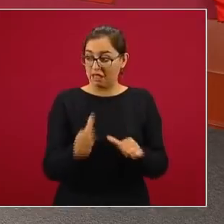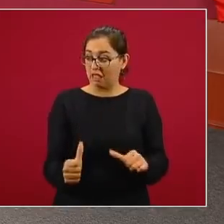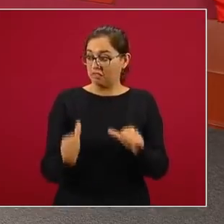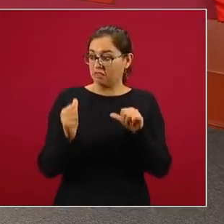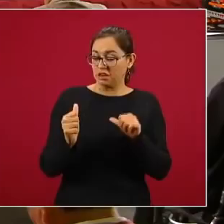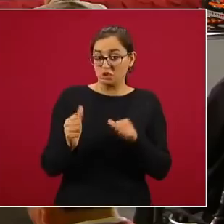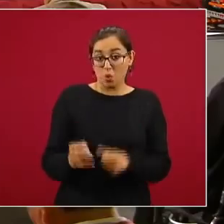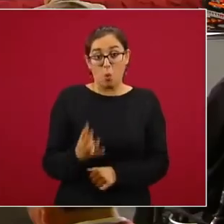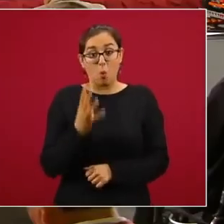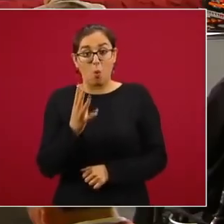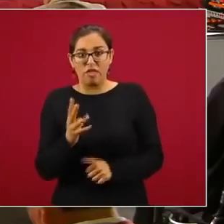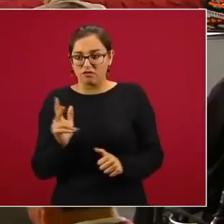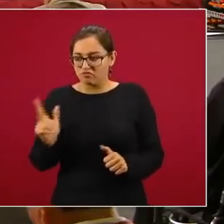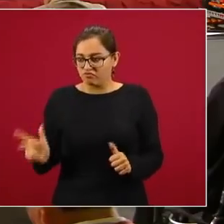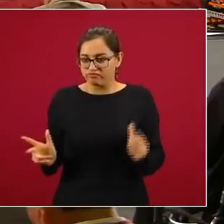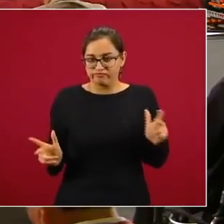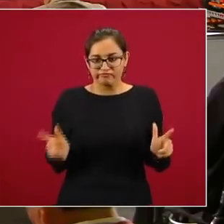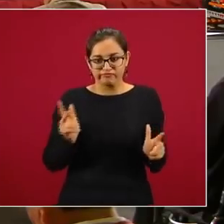y